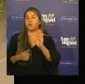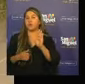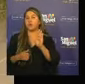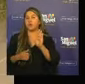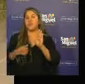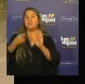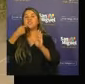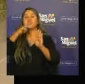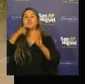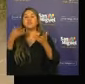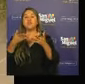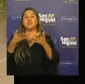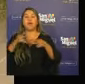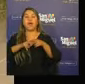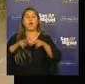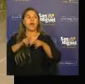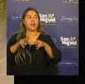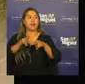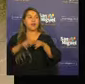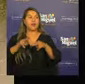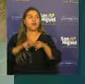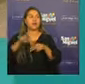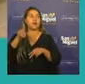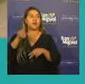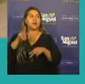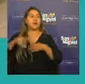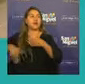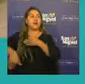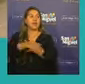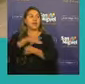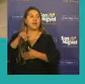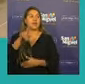el arreglo de la calle Sebastopol.